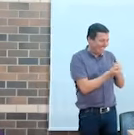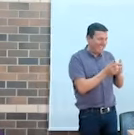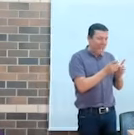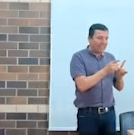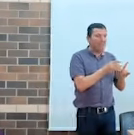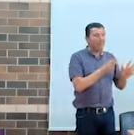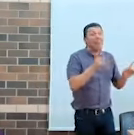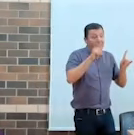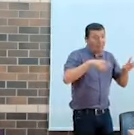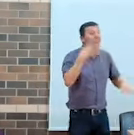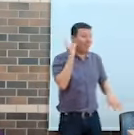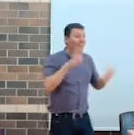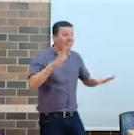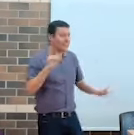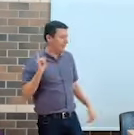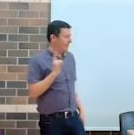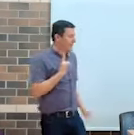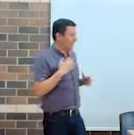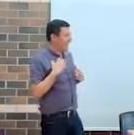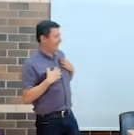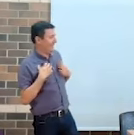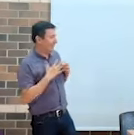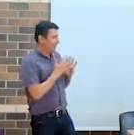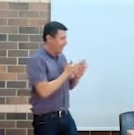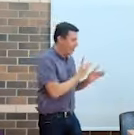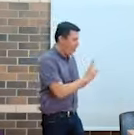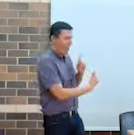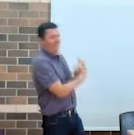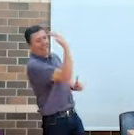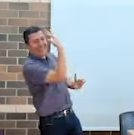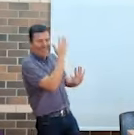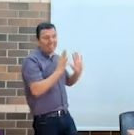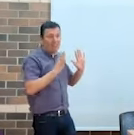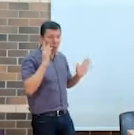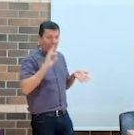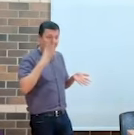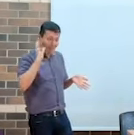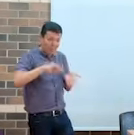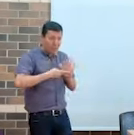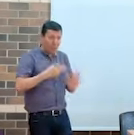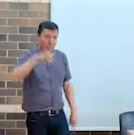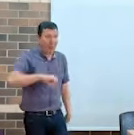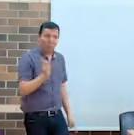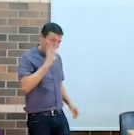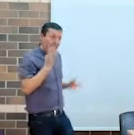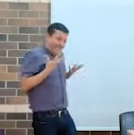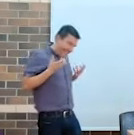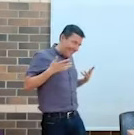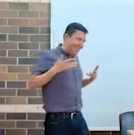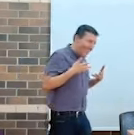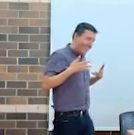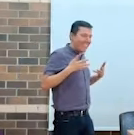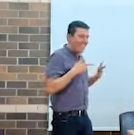establecerlas, digamos esas luchas que se van presentando ahí sobre cómo se hace una seña o cómo